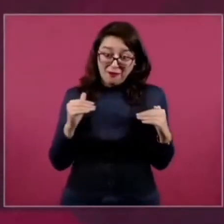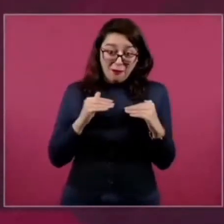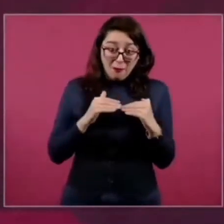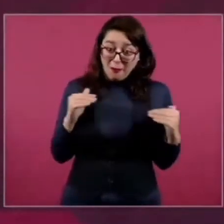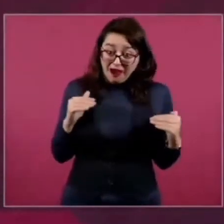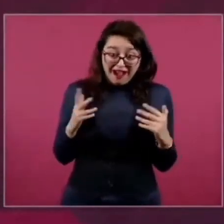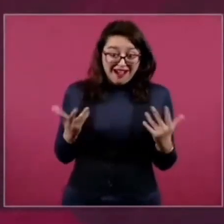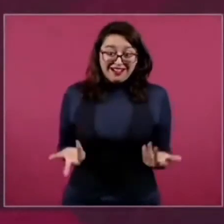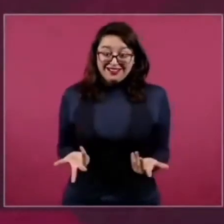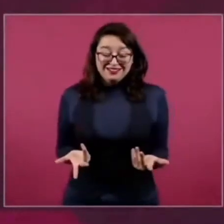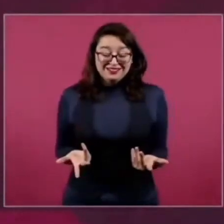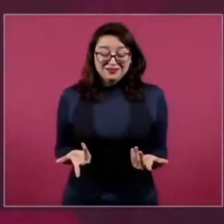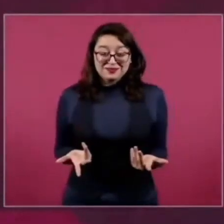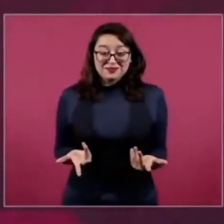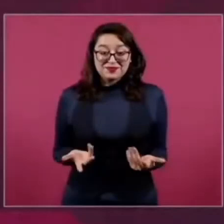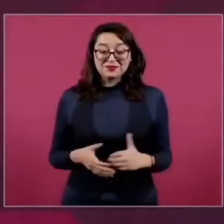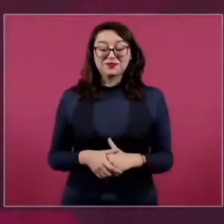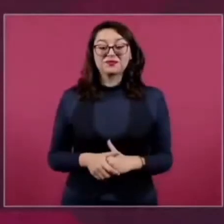Si